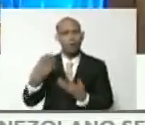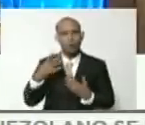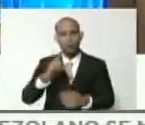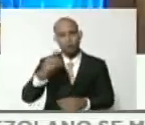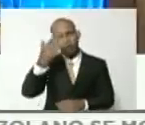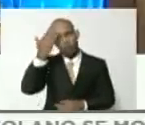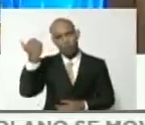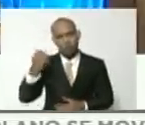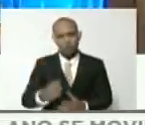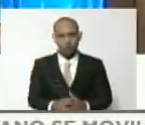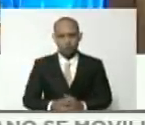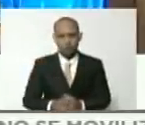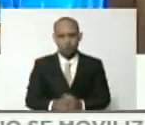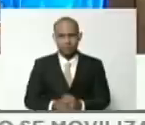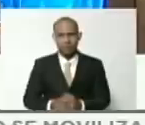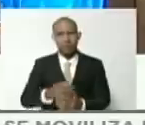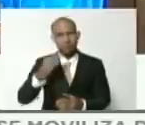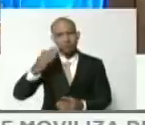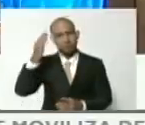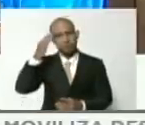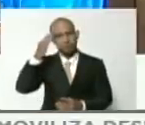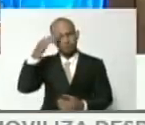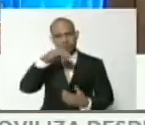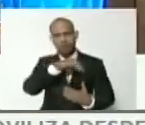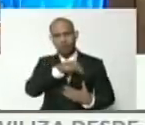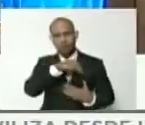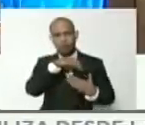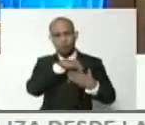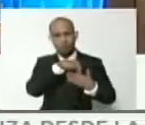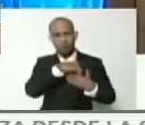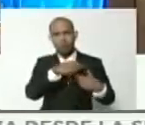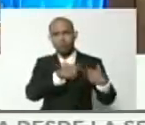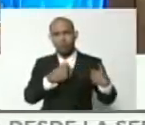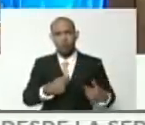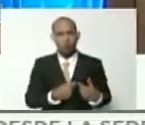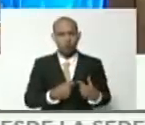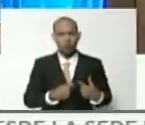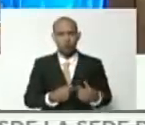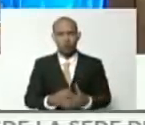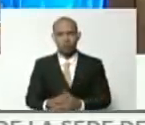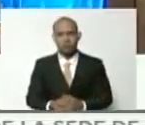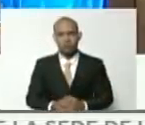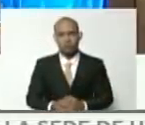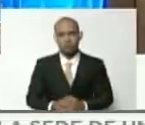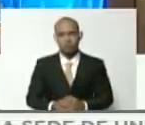olvide, tenga en su corazón siempre la presencia de